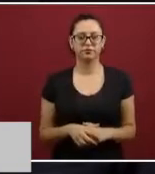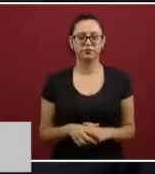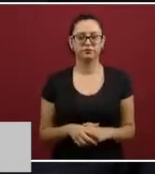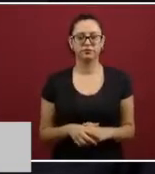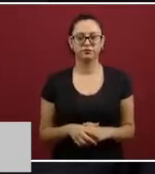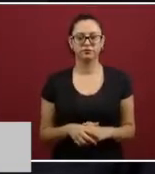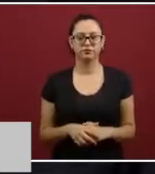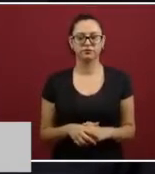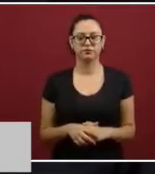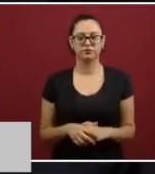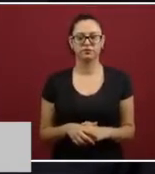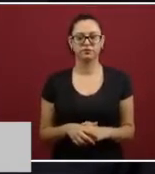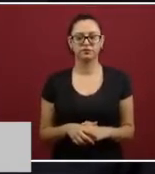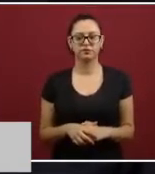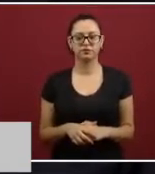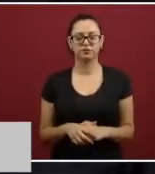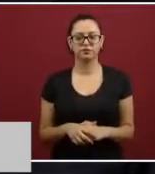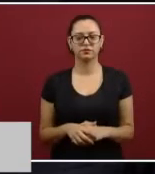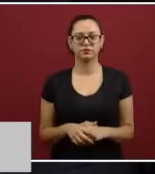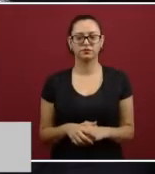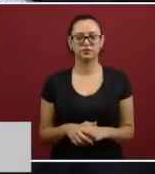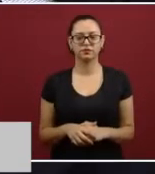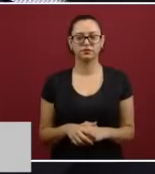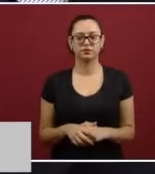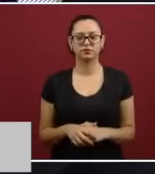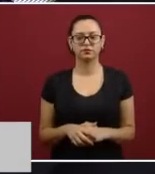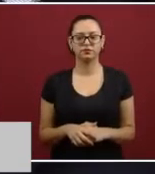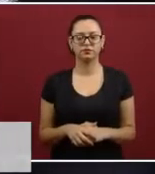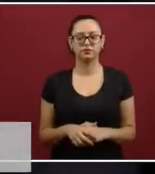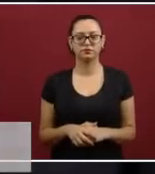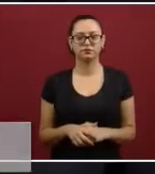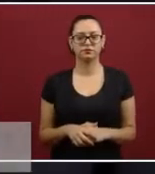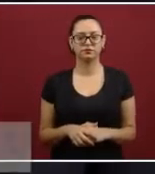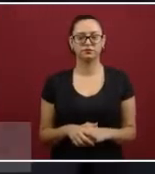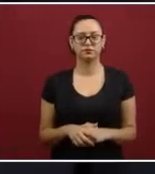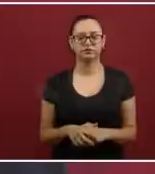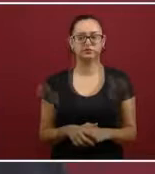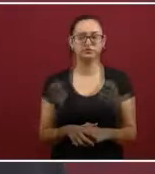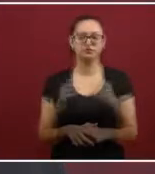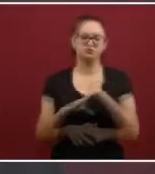y columnistas responde a la resistencia al cambio y a la afectación de sus privilegios.